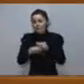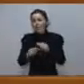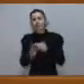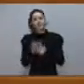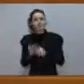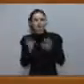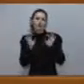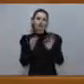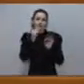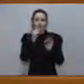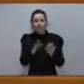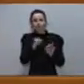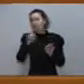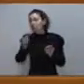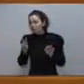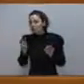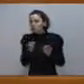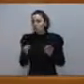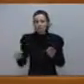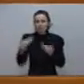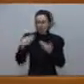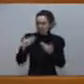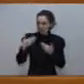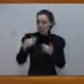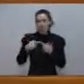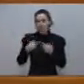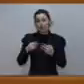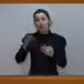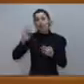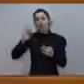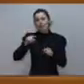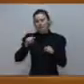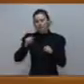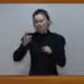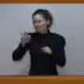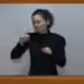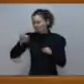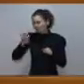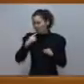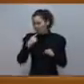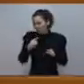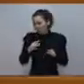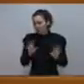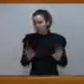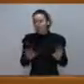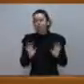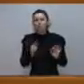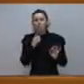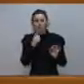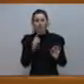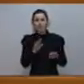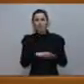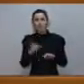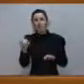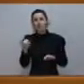que nos propone Izquierda Unida, no solamente para estas, sino para ampliar la de adicción, que nos parece también